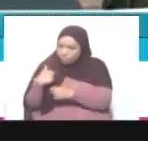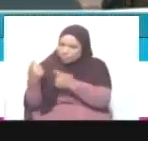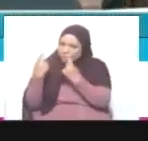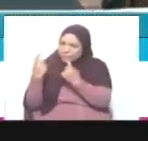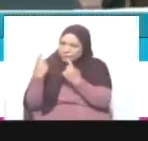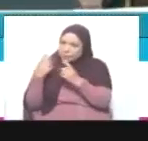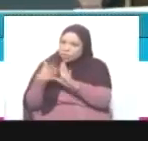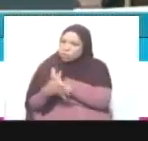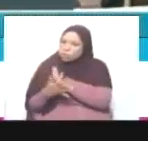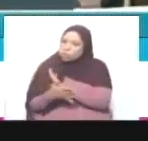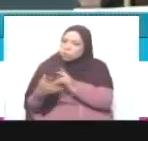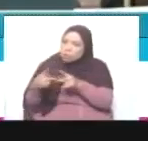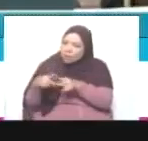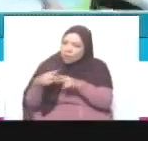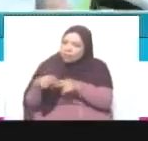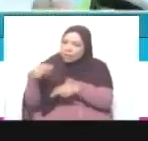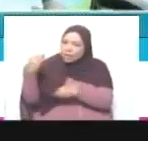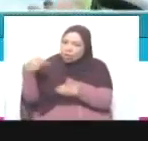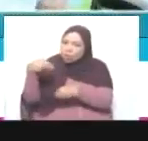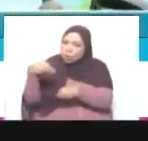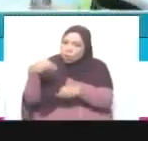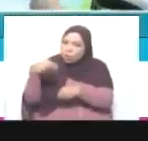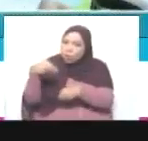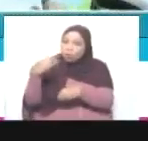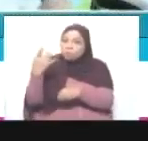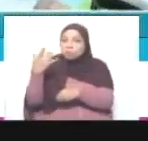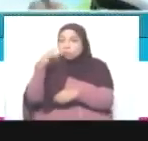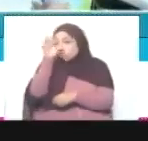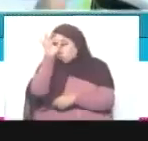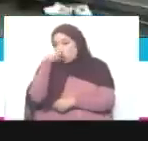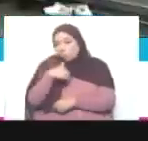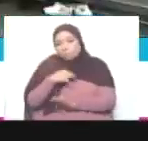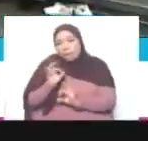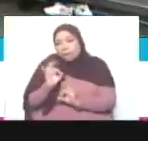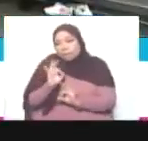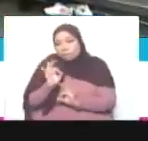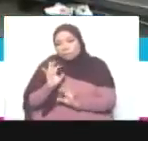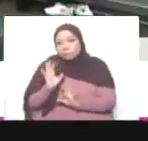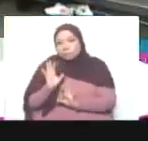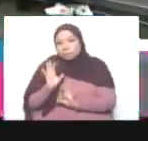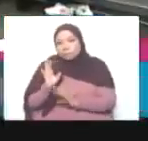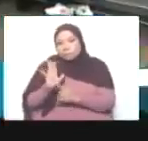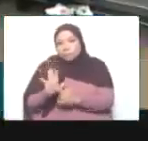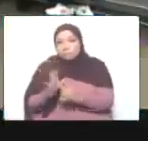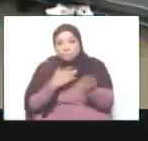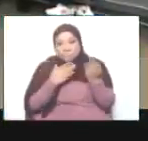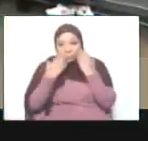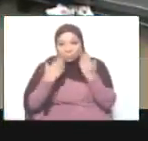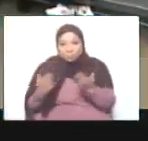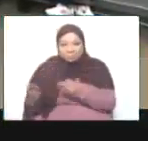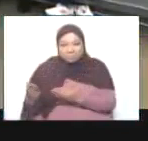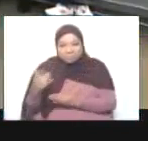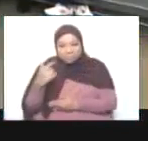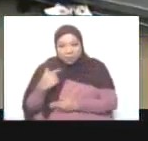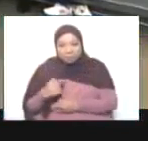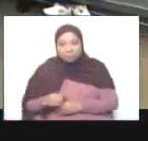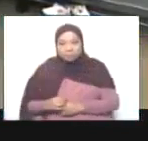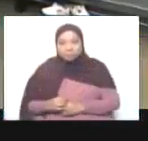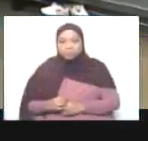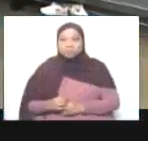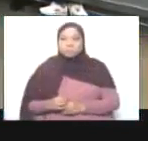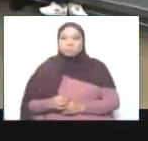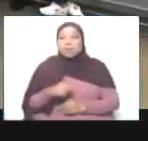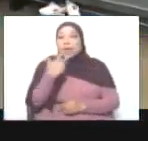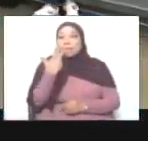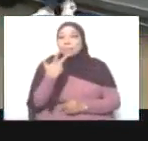a coordinar, pues. ¿Y qué me trajeron aquí? Unos prototipos. Unos prototipos. Correcto. Hay